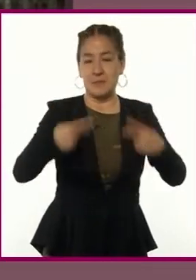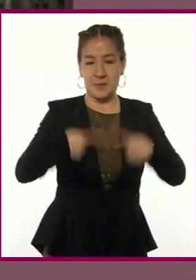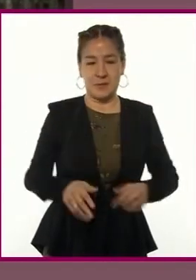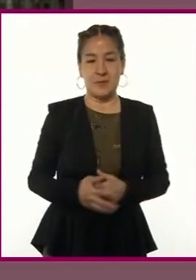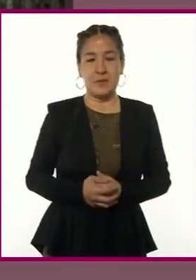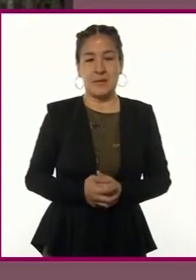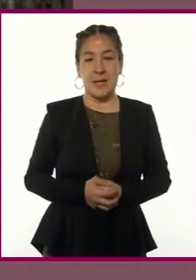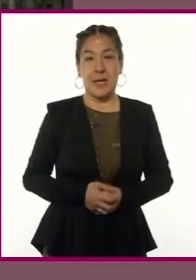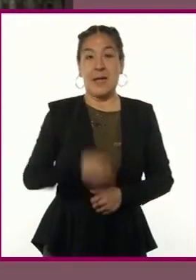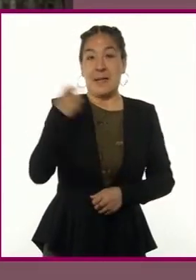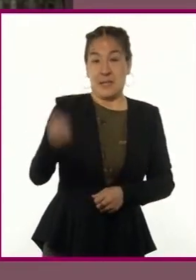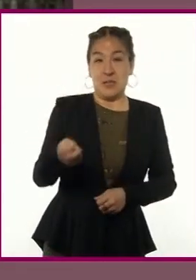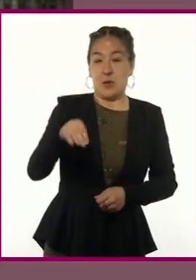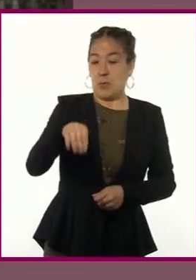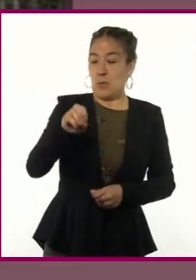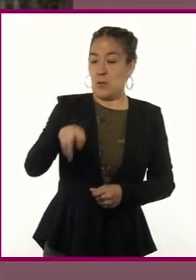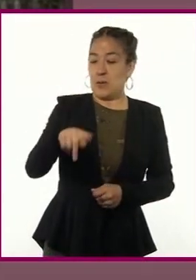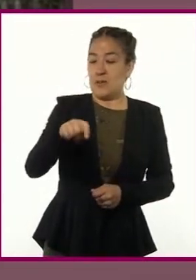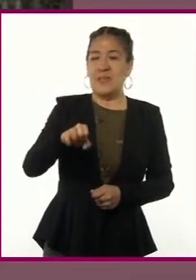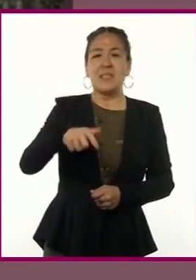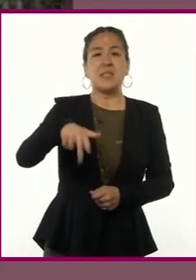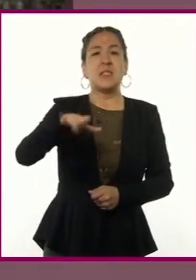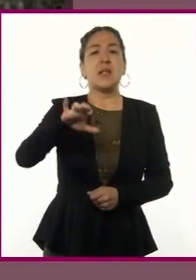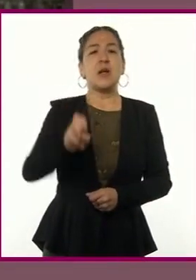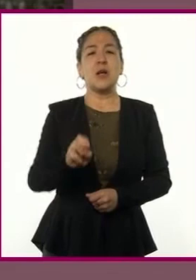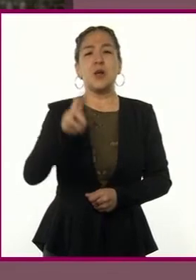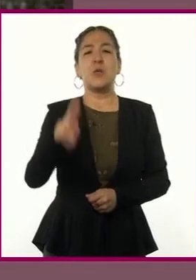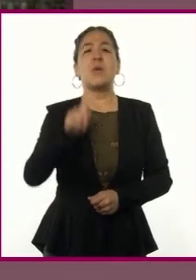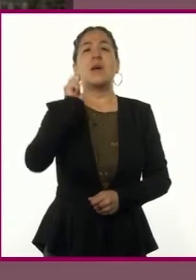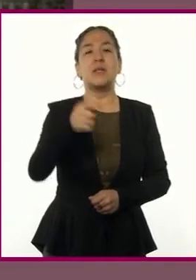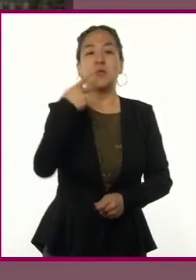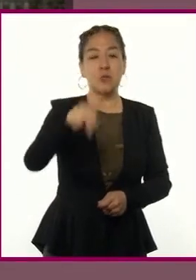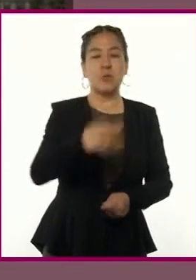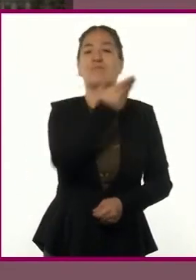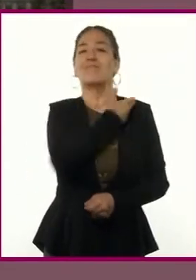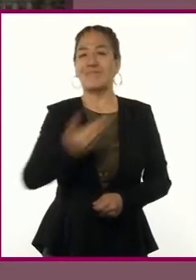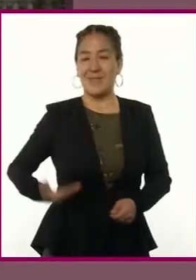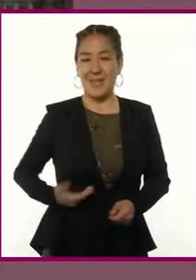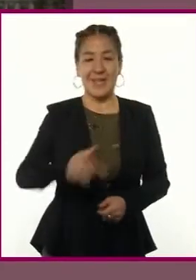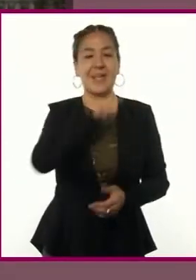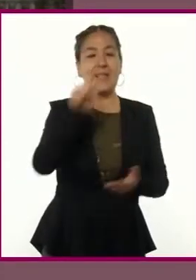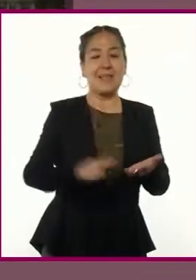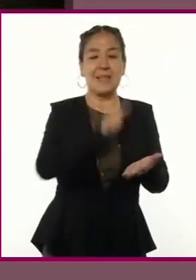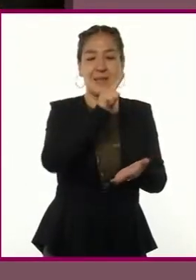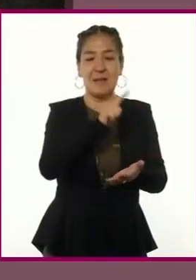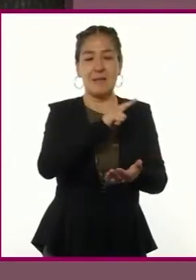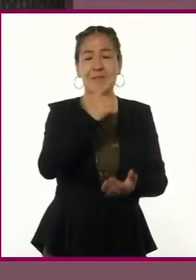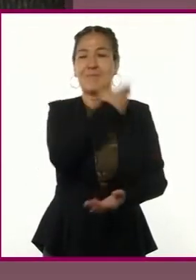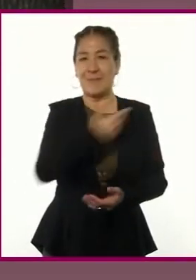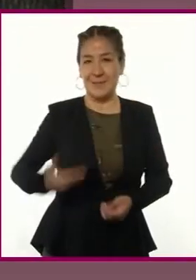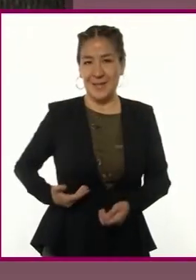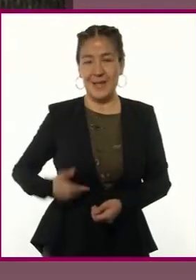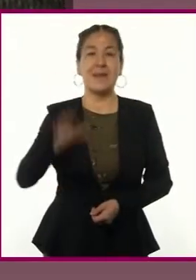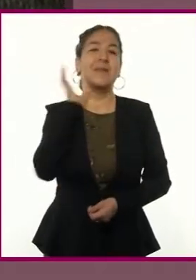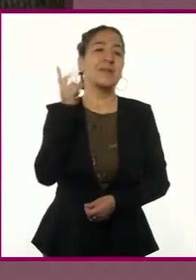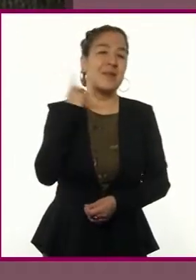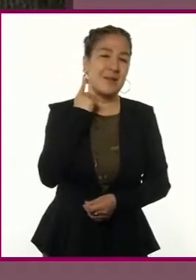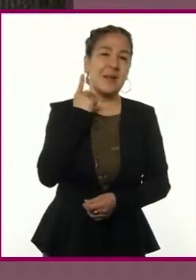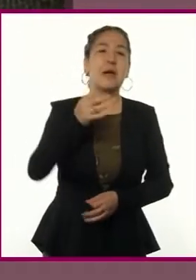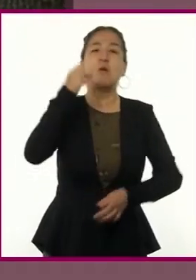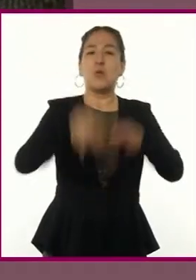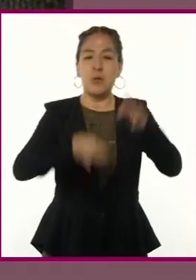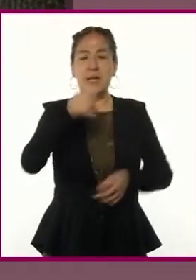podemos decir que Montesquieu se refería a los poderes legislativo, ejecutivo y judicial. François-Marie